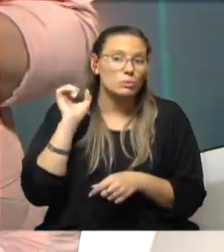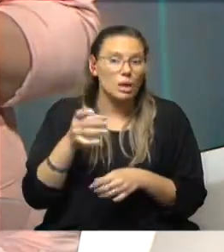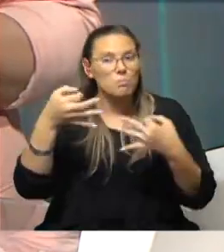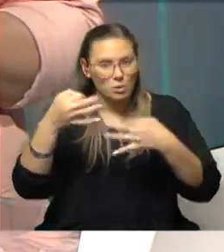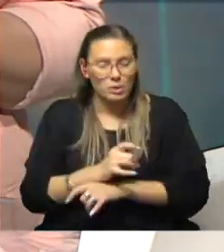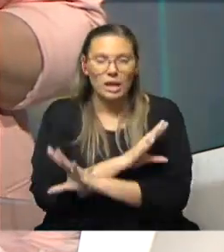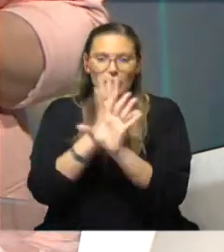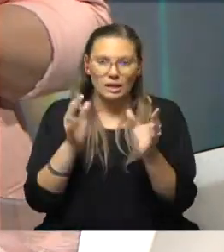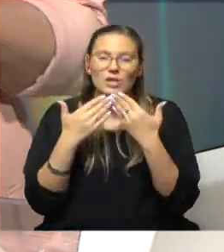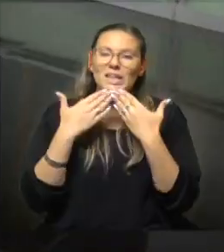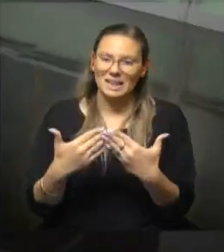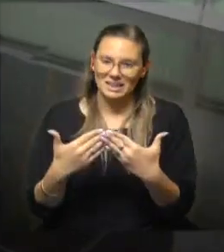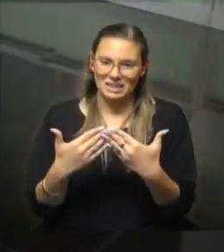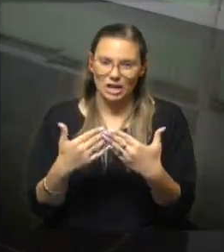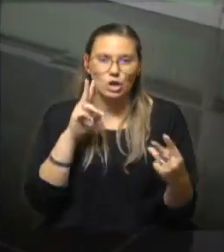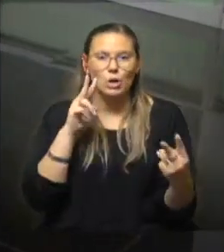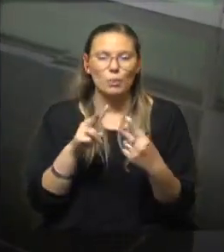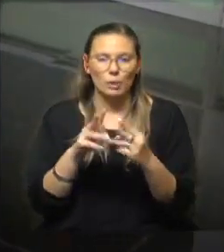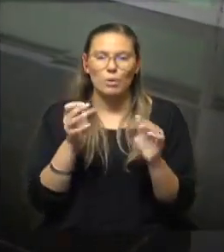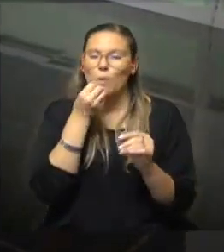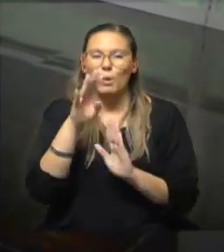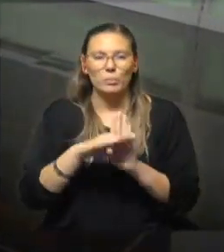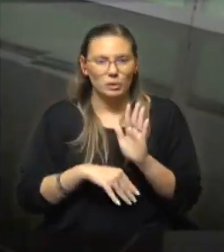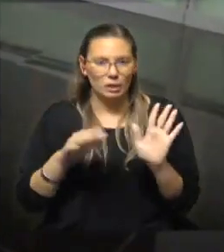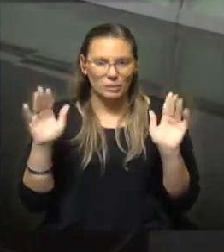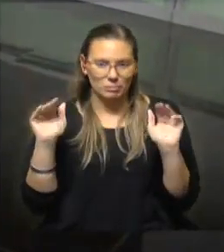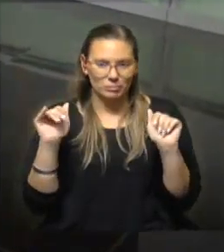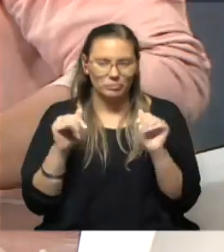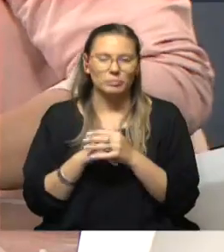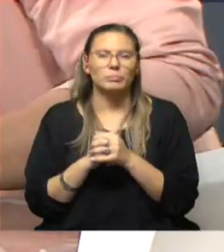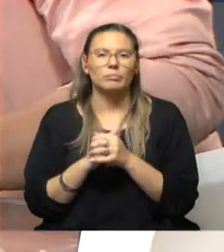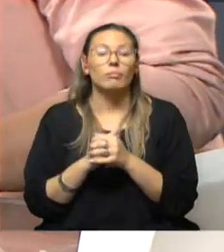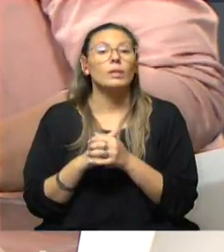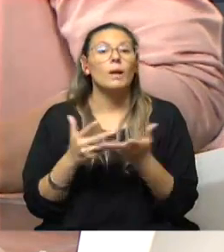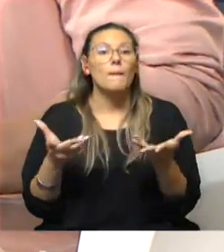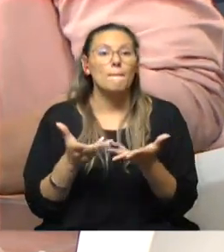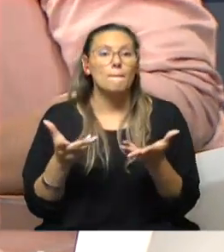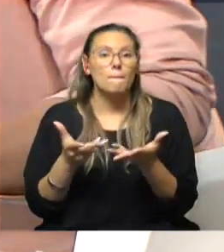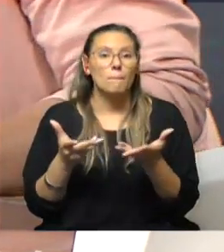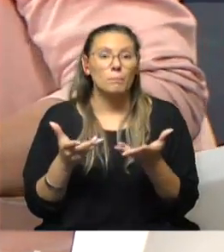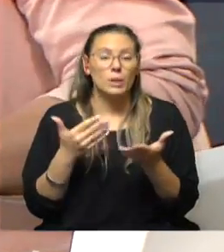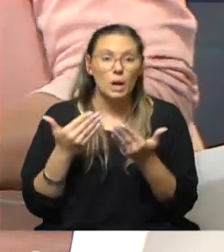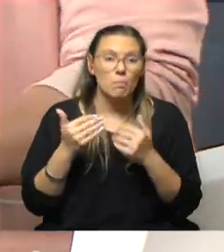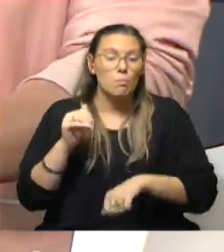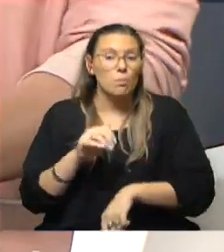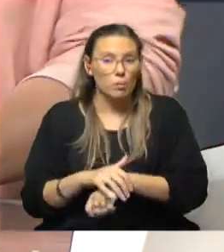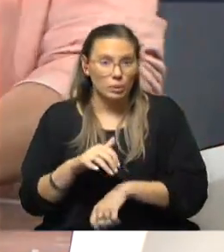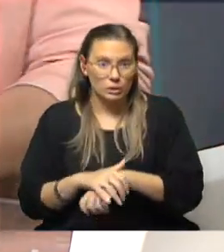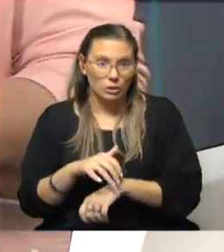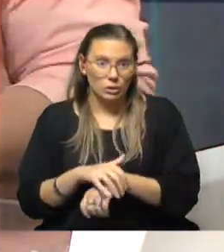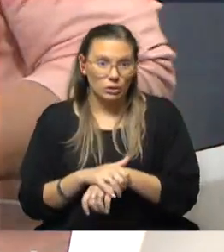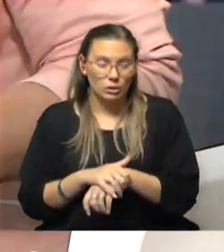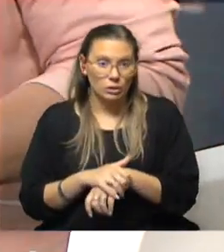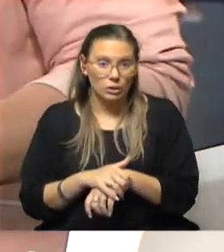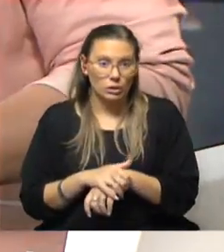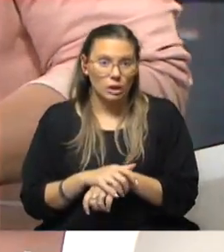la aclaración. Muchas gracias. Vamos arriba. Nos vemos la próxima. Buen programa. Gracias. Te quiero, Martín Cho. Bueno, ¿con qué seguimos, Paulín? Parece que es el momento. Ahora es el momento porque